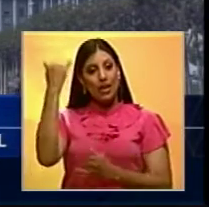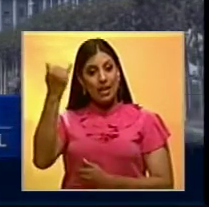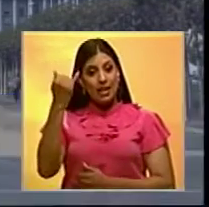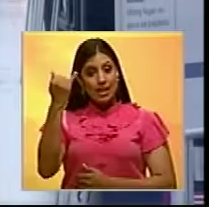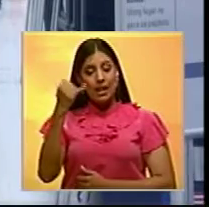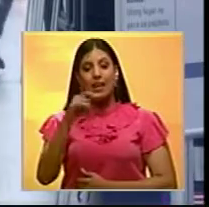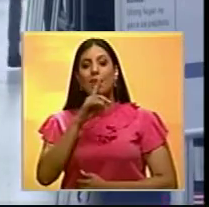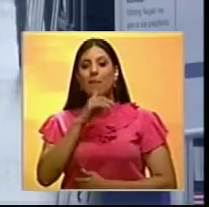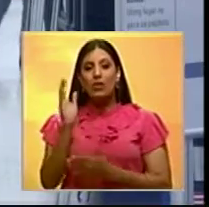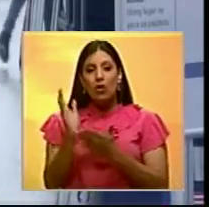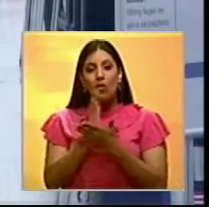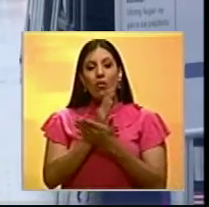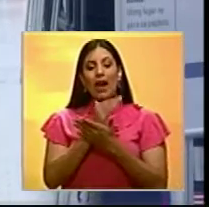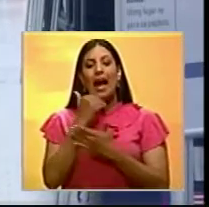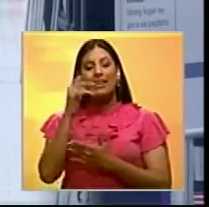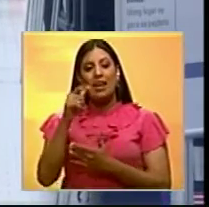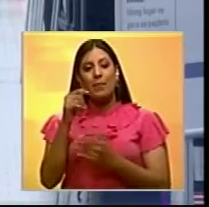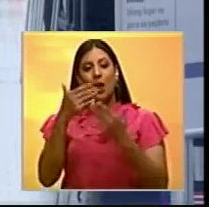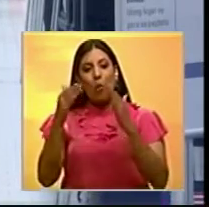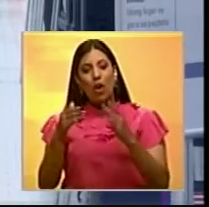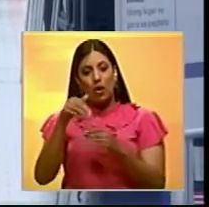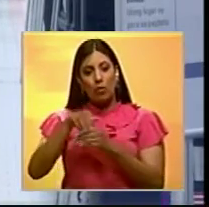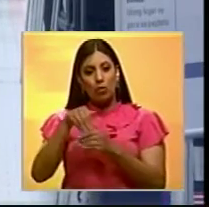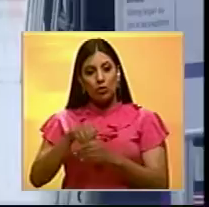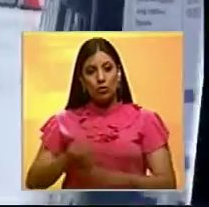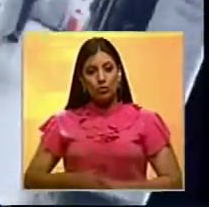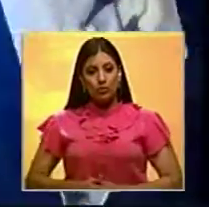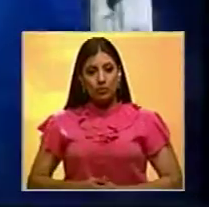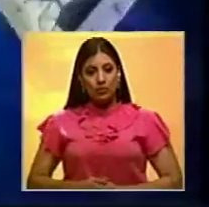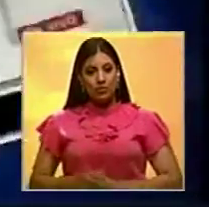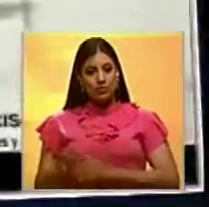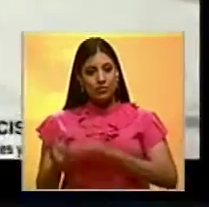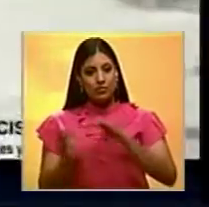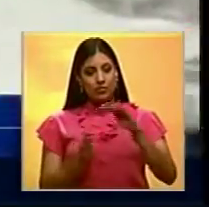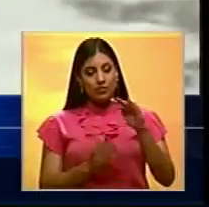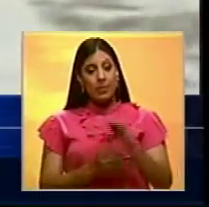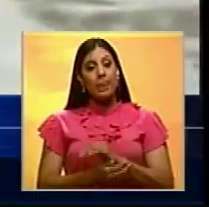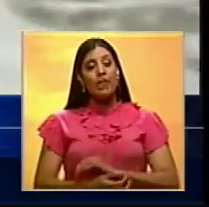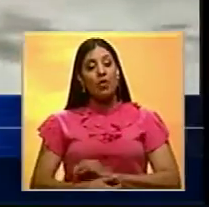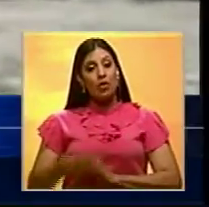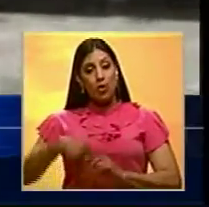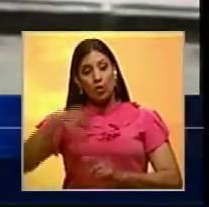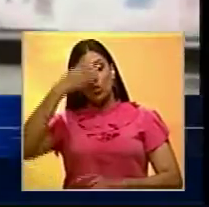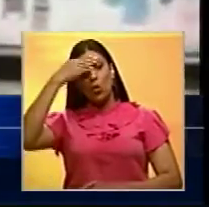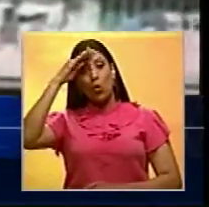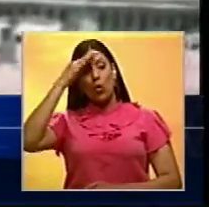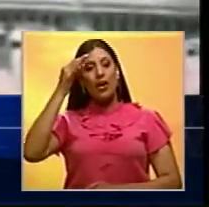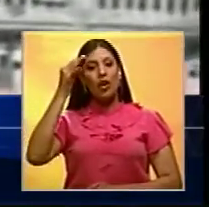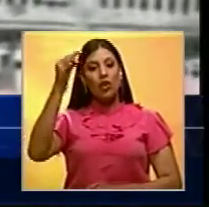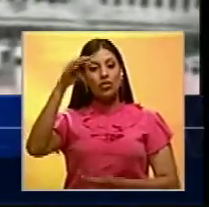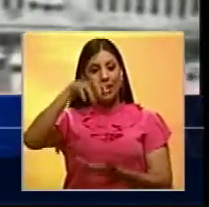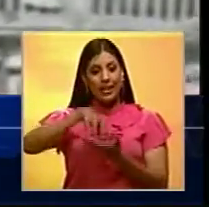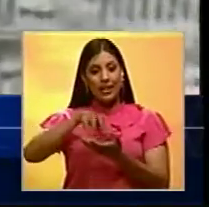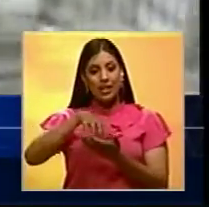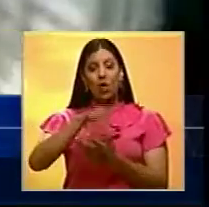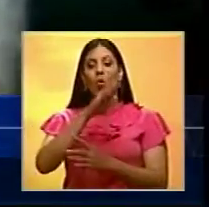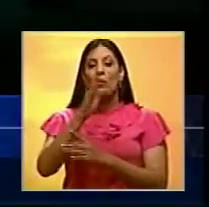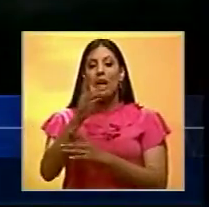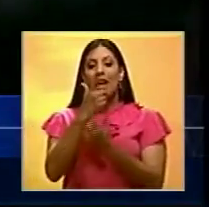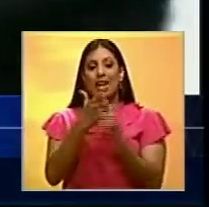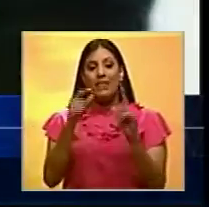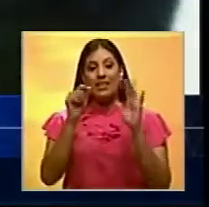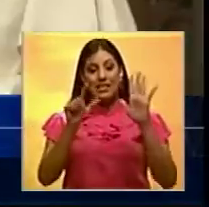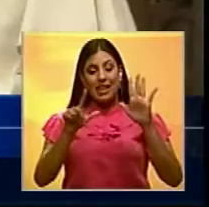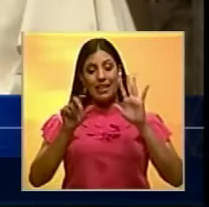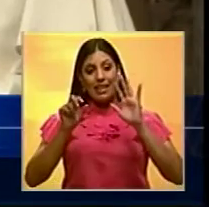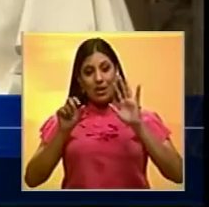iniciativa eliminaría así el colegio electoral. En Cuba, el Consejo de Estado indultó a